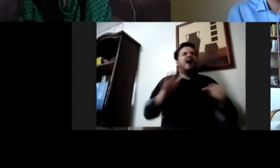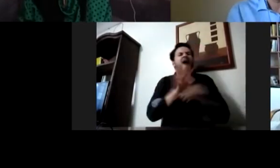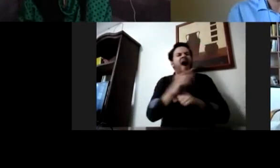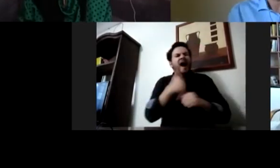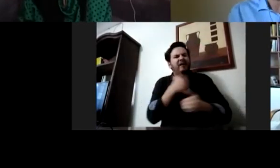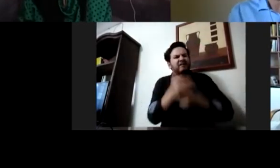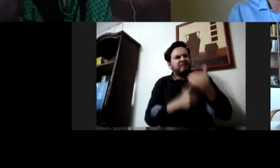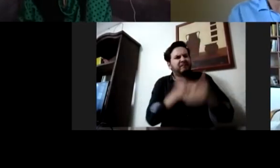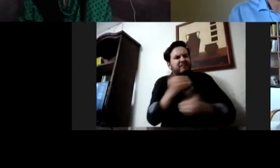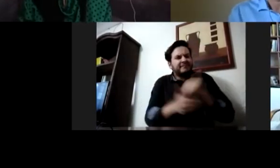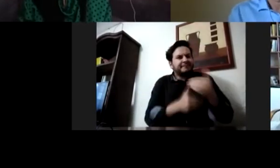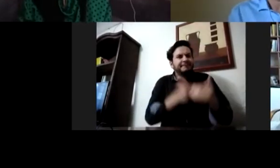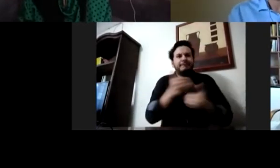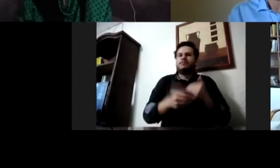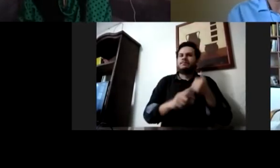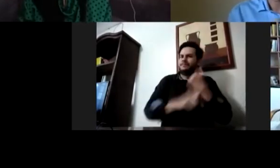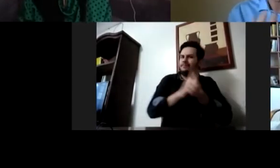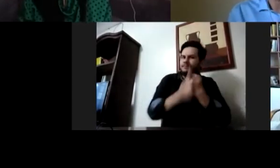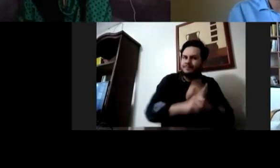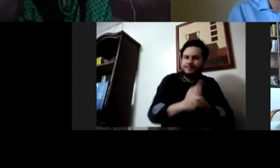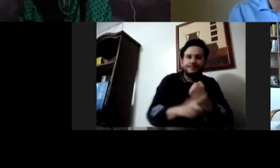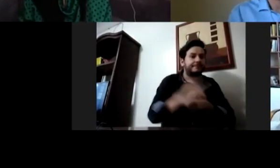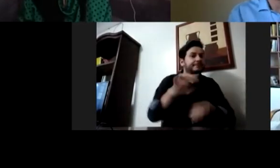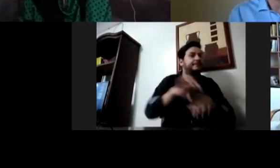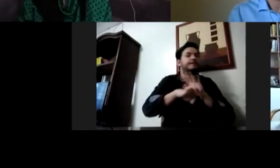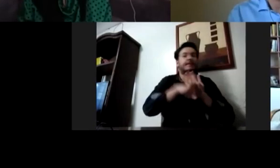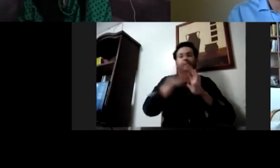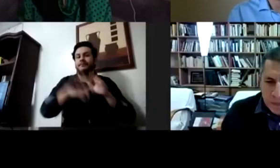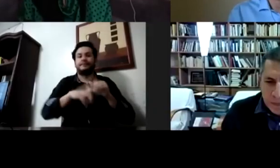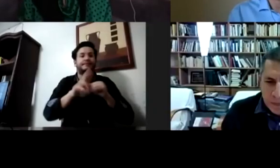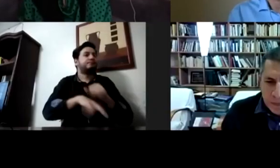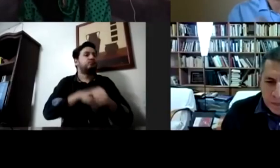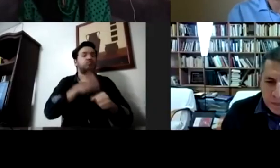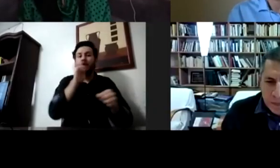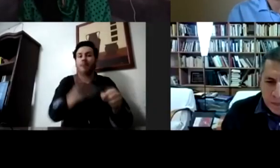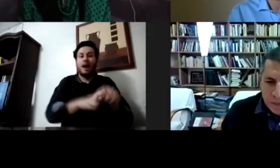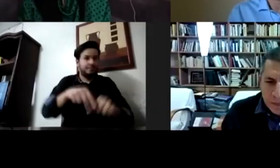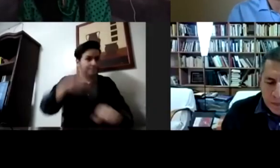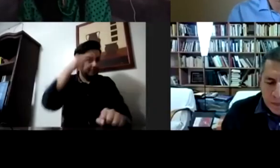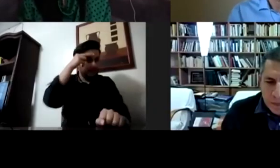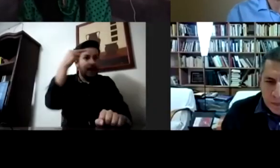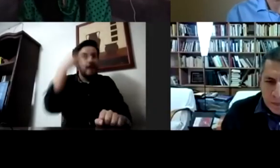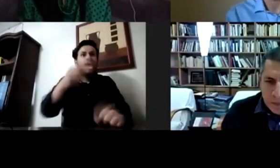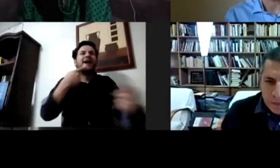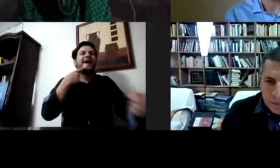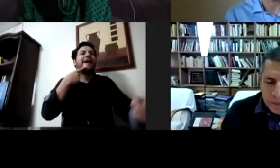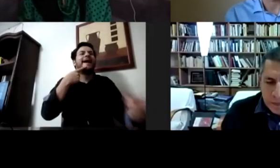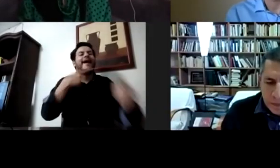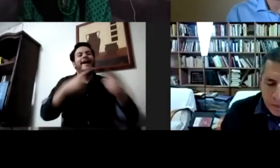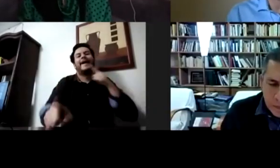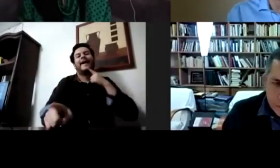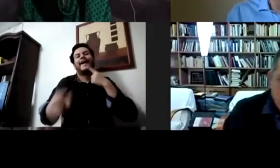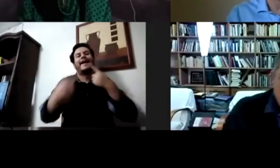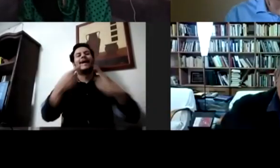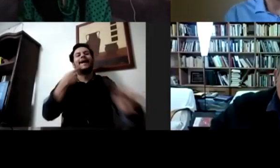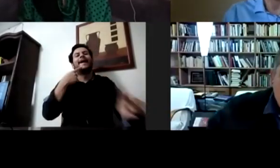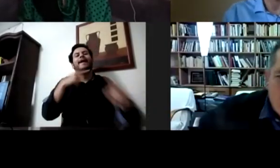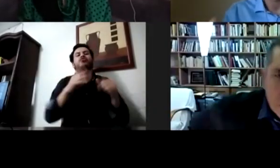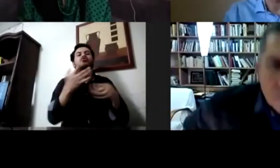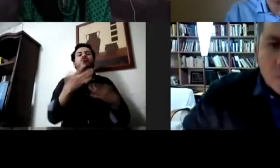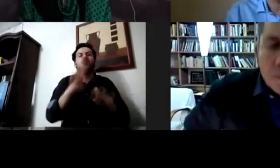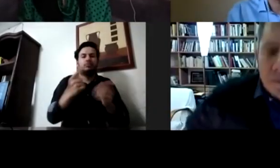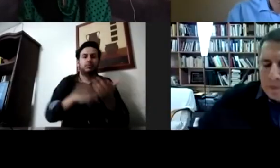caóticos. Por ejemplo, es muy común escuchar en México quejas sobre los centroamericanos que están en